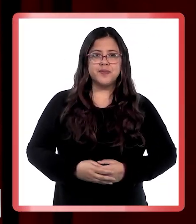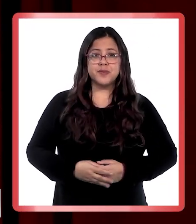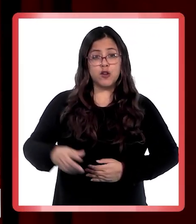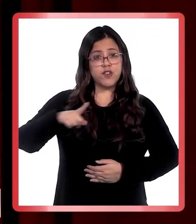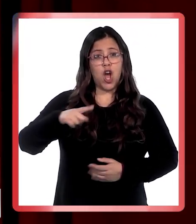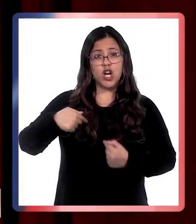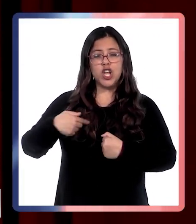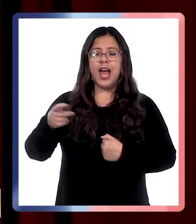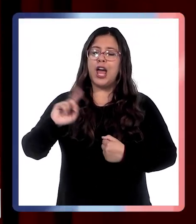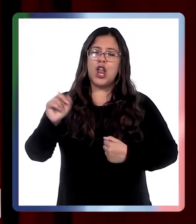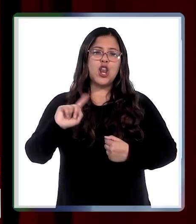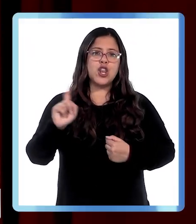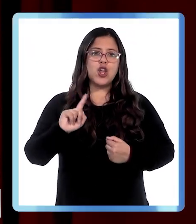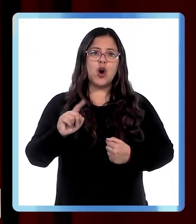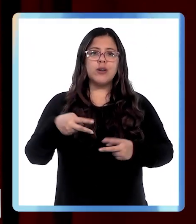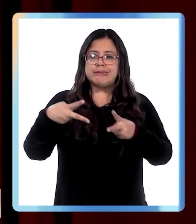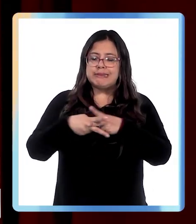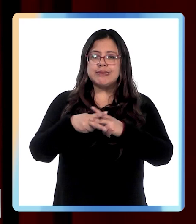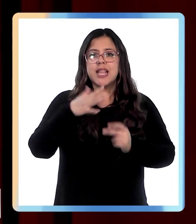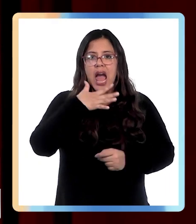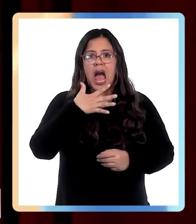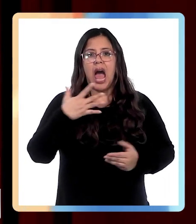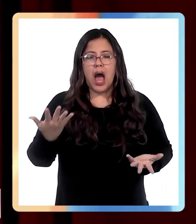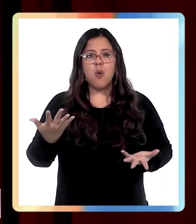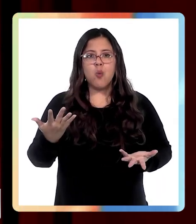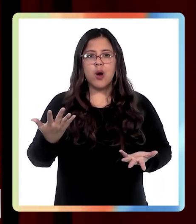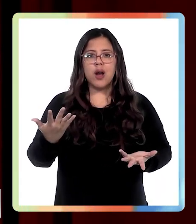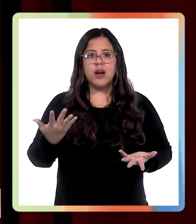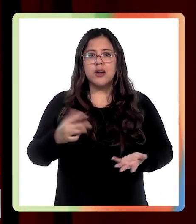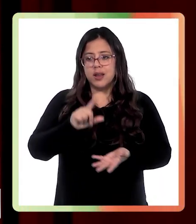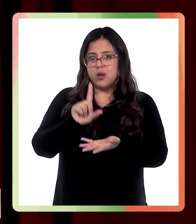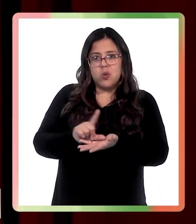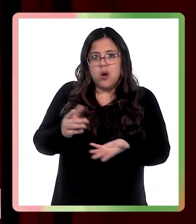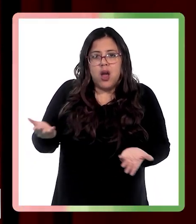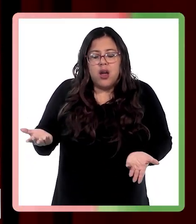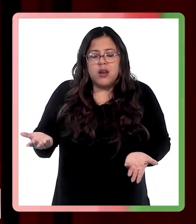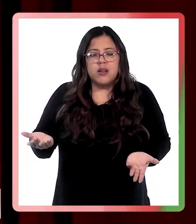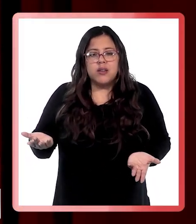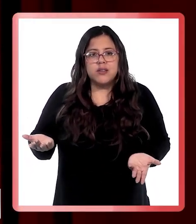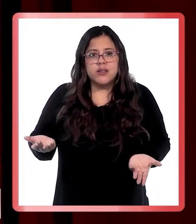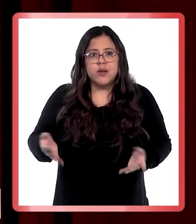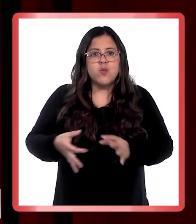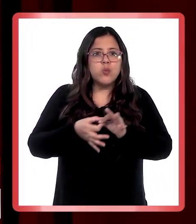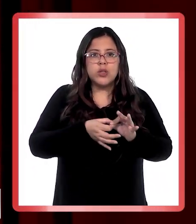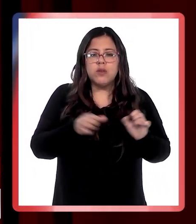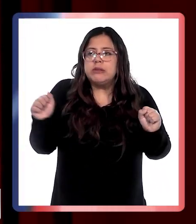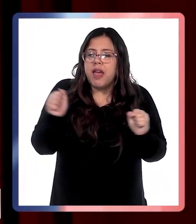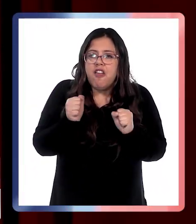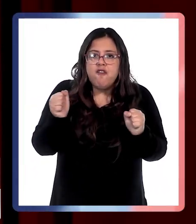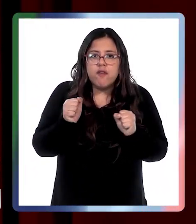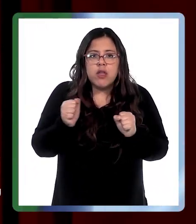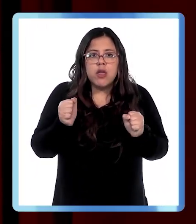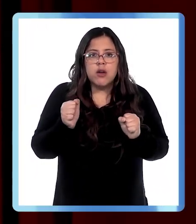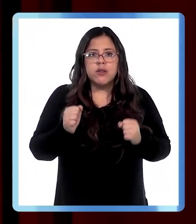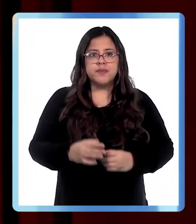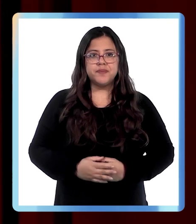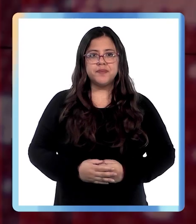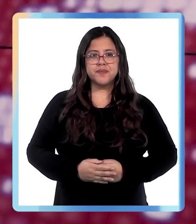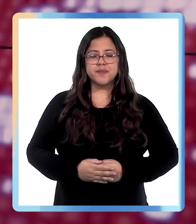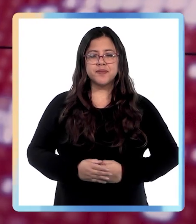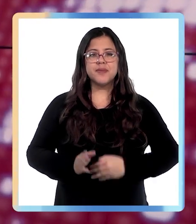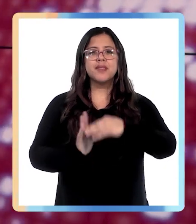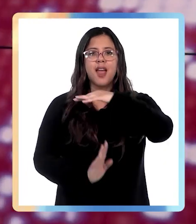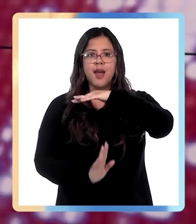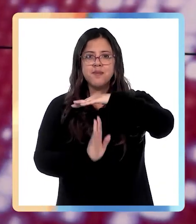incluyo no por flojo sino porque Se nos cortó el agua ahí en parte importante de la ciudad por por Las heladas